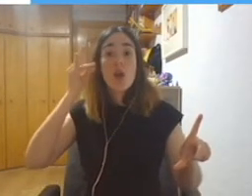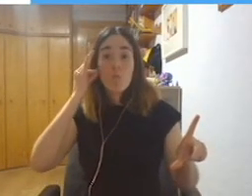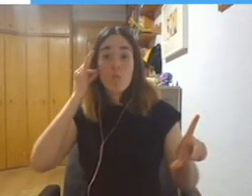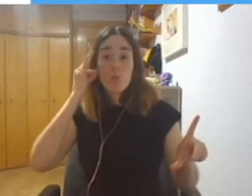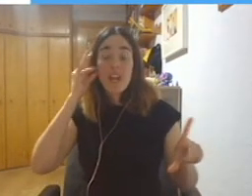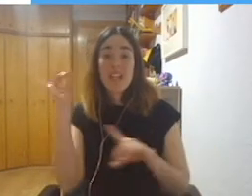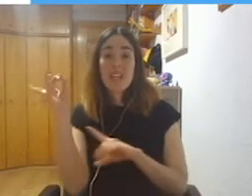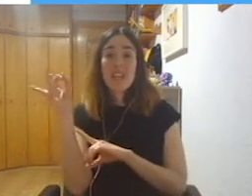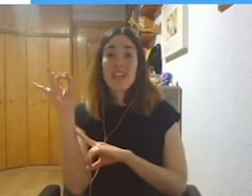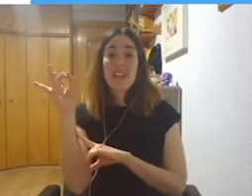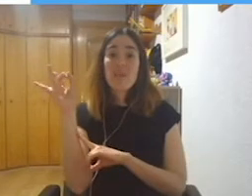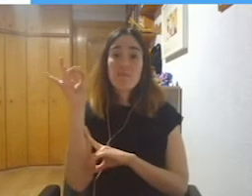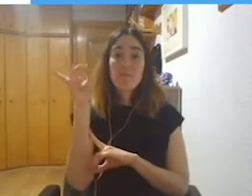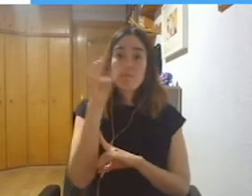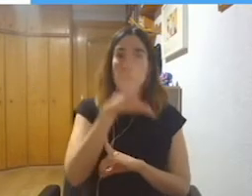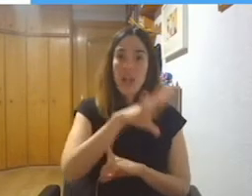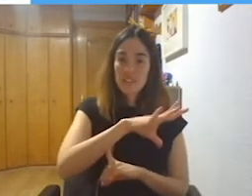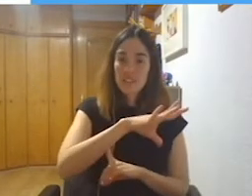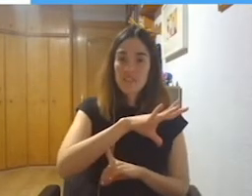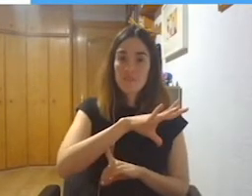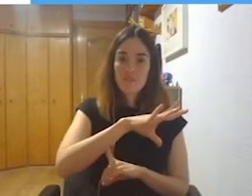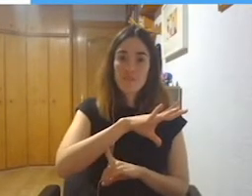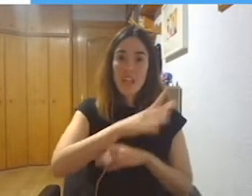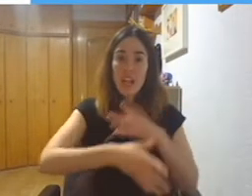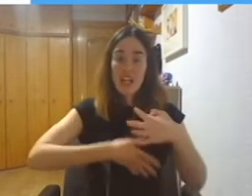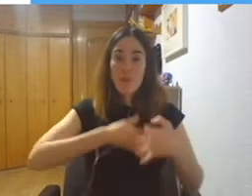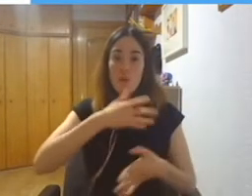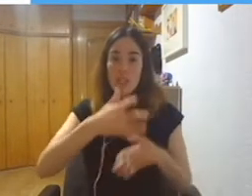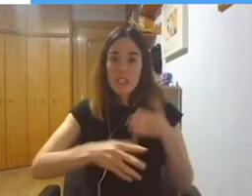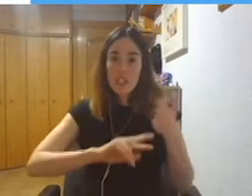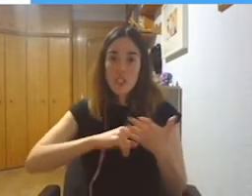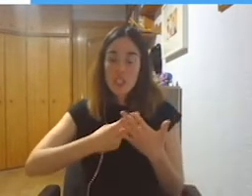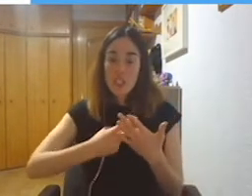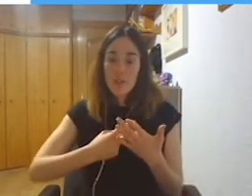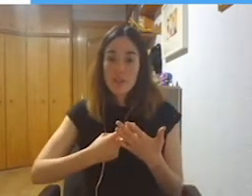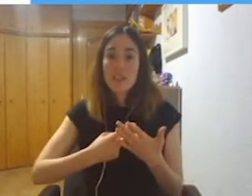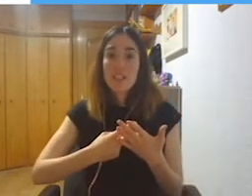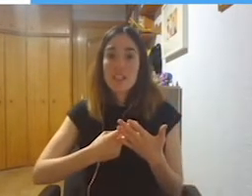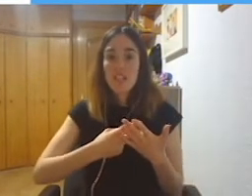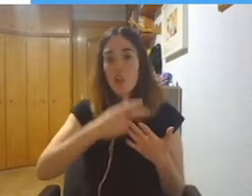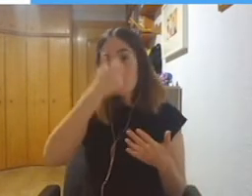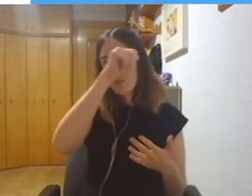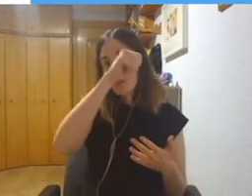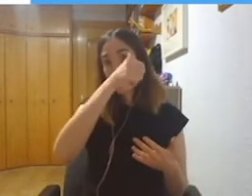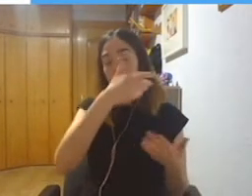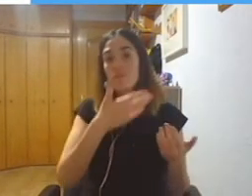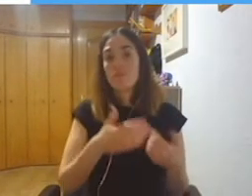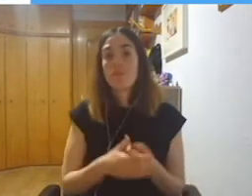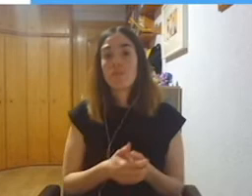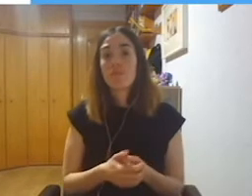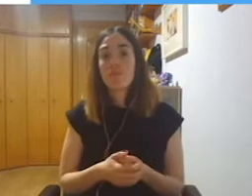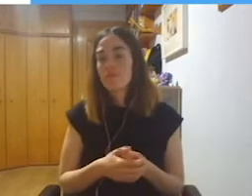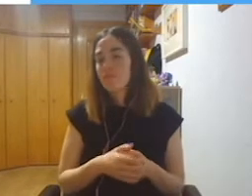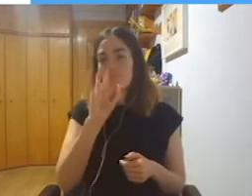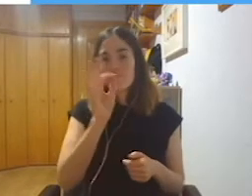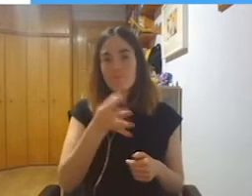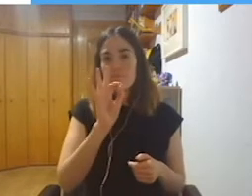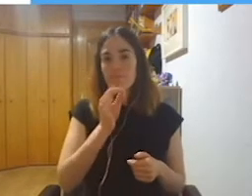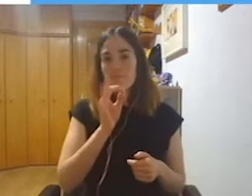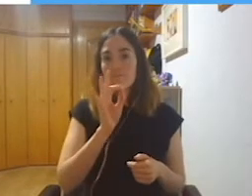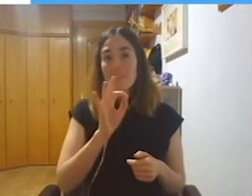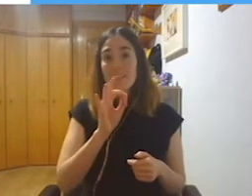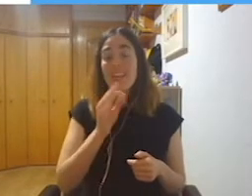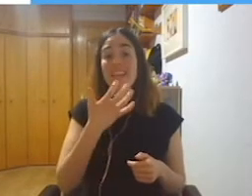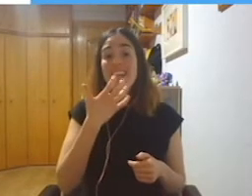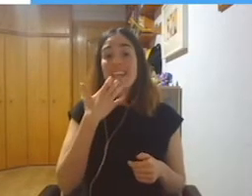mujeres intérpretes a lengua de signos que hombres. Así que efectivamente, en